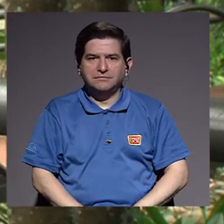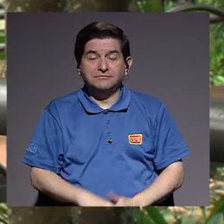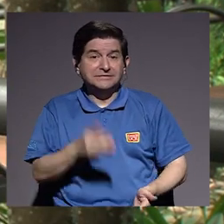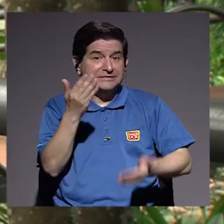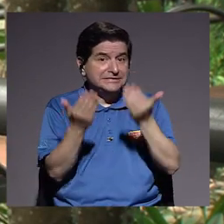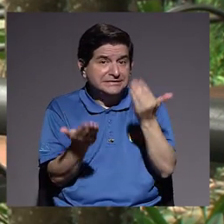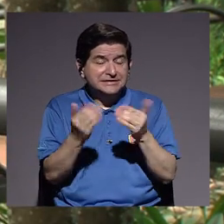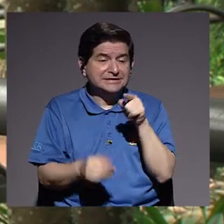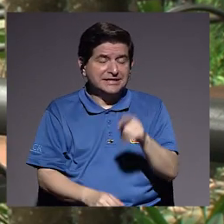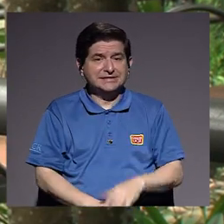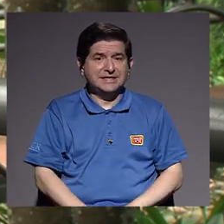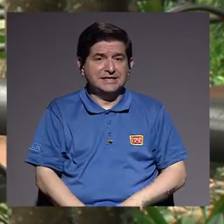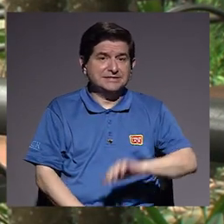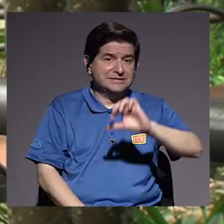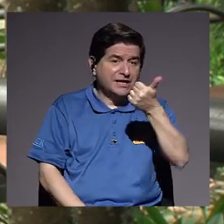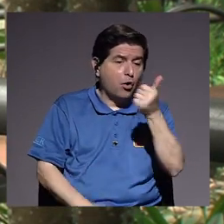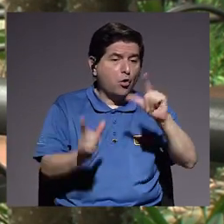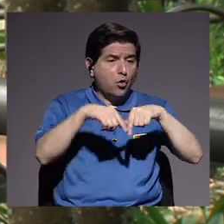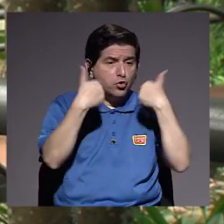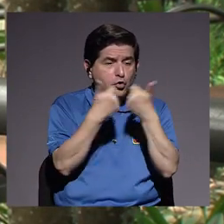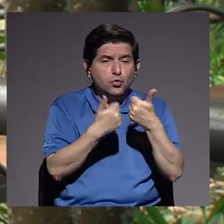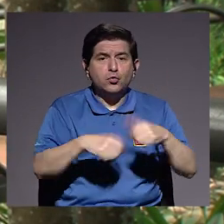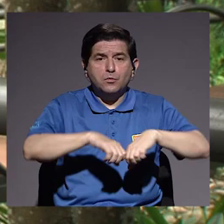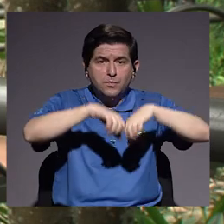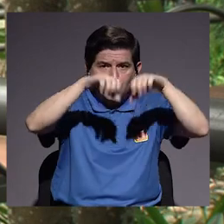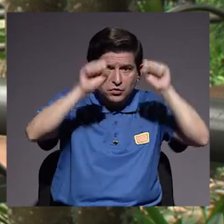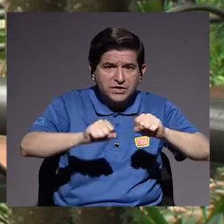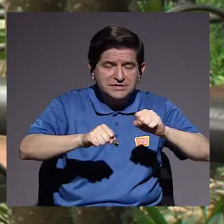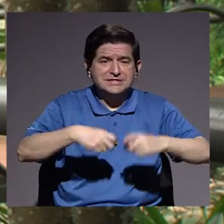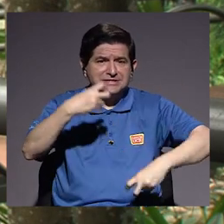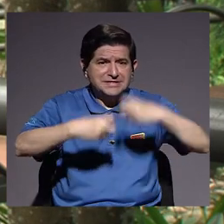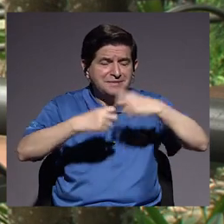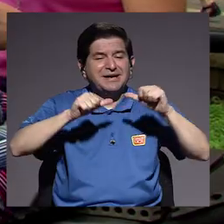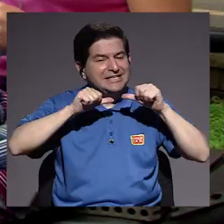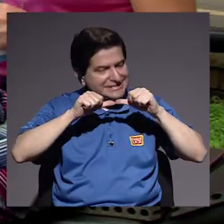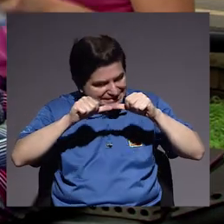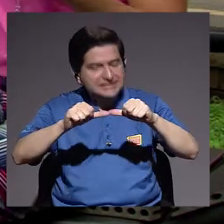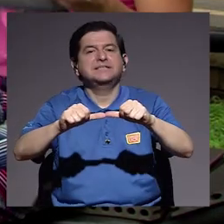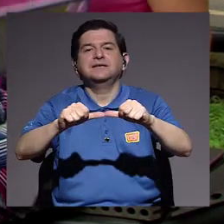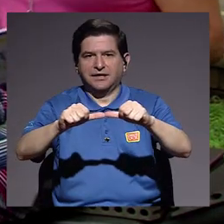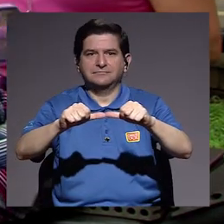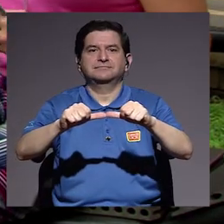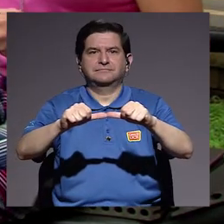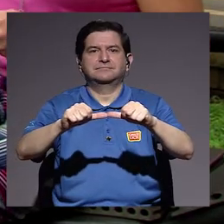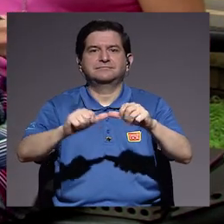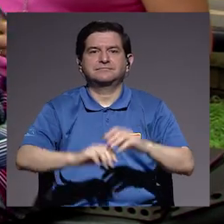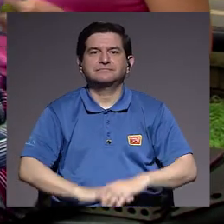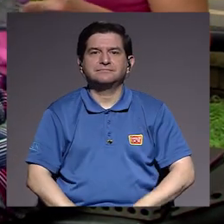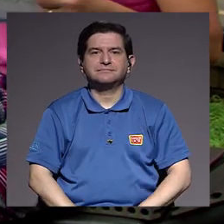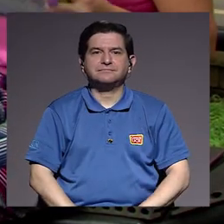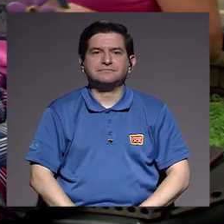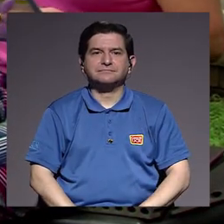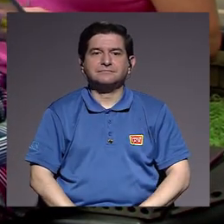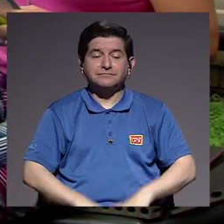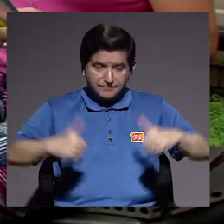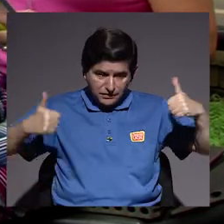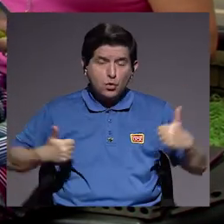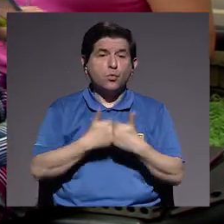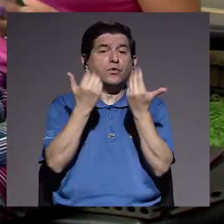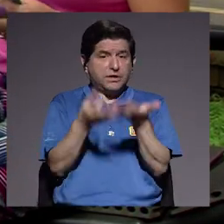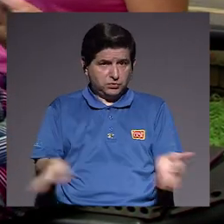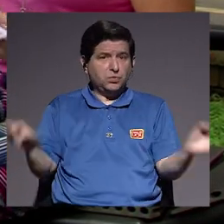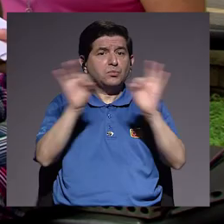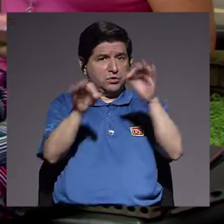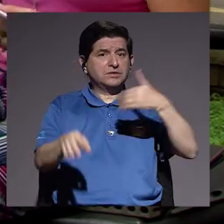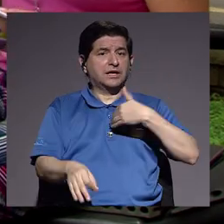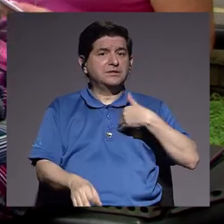¿no? Van a seguir, entonces hay un reto por delante muy importante. Okay, ¿no? Bueno, vamos a conversar un poquitito más acerca de analizar pues la